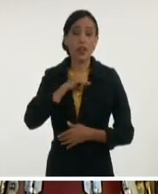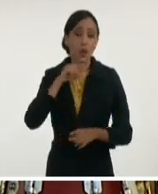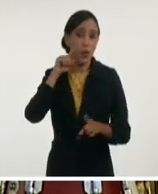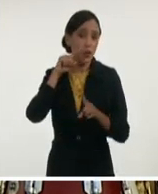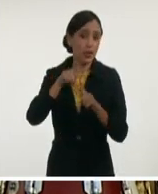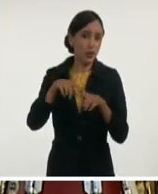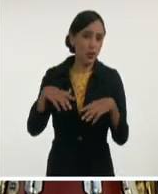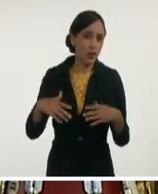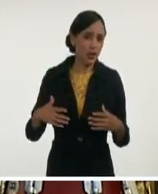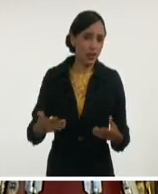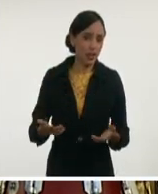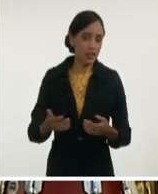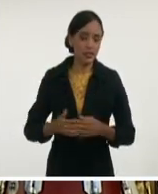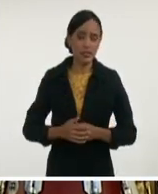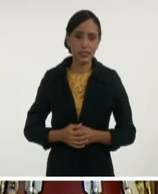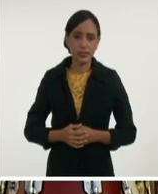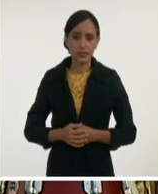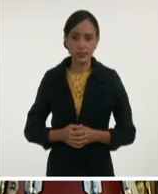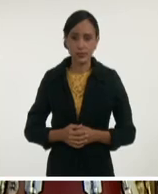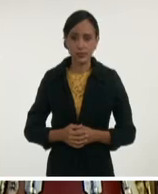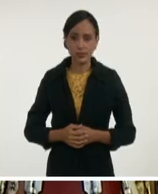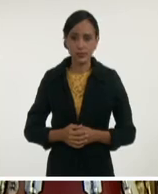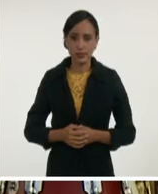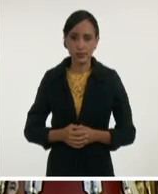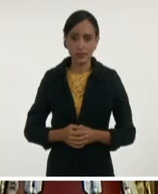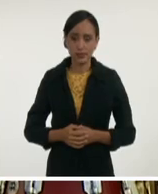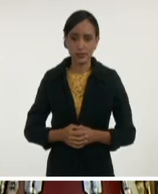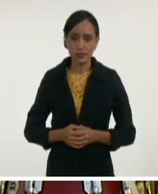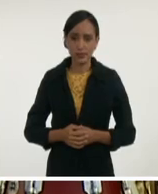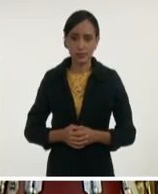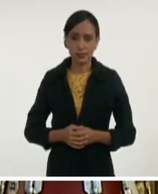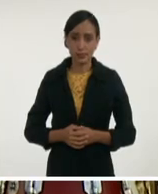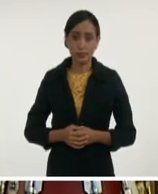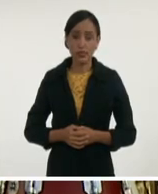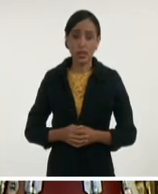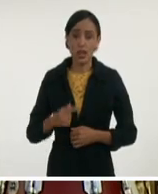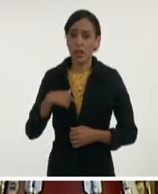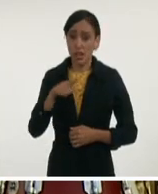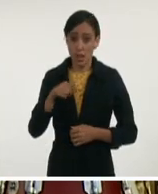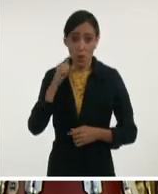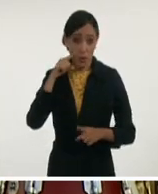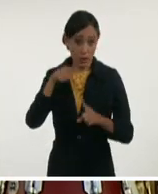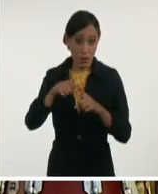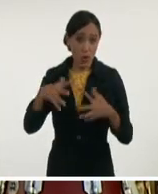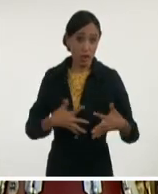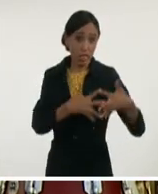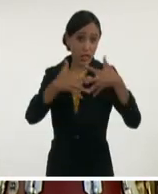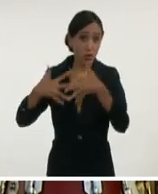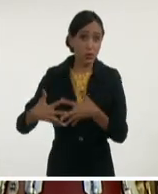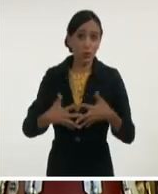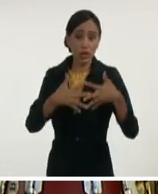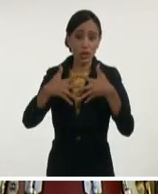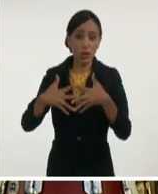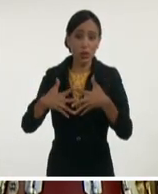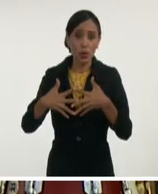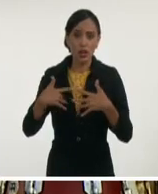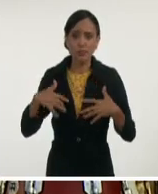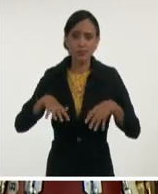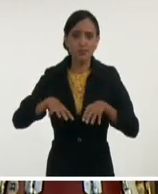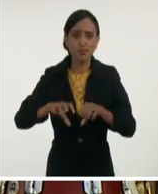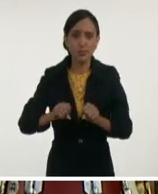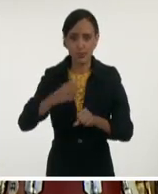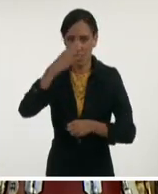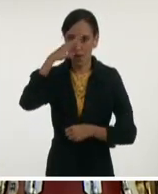logrado de borrar del mapa el mal ejemplo de esta pequeña isla empeñada en mantenerse soberana e